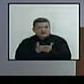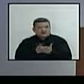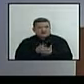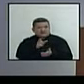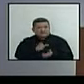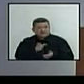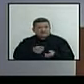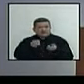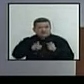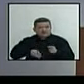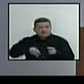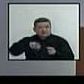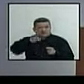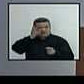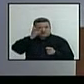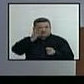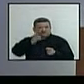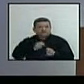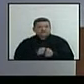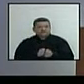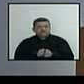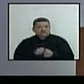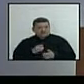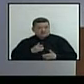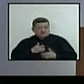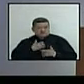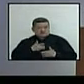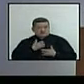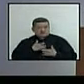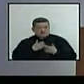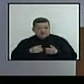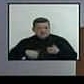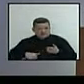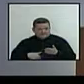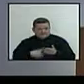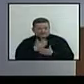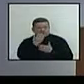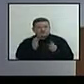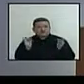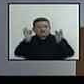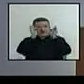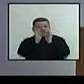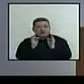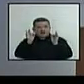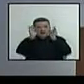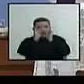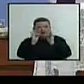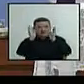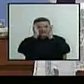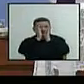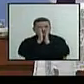de los hermanos. Con estos sentimientos iniciemos nuestra celebración.